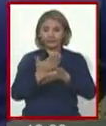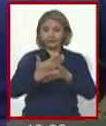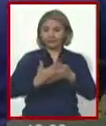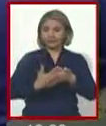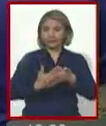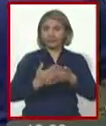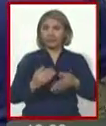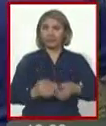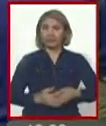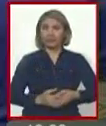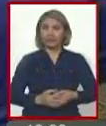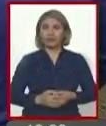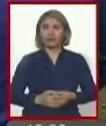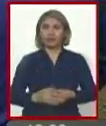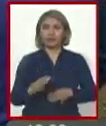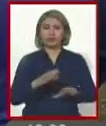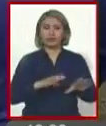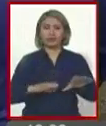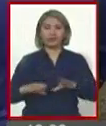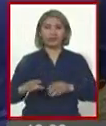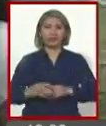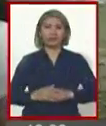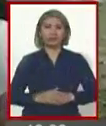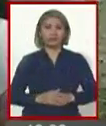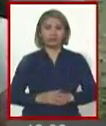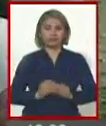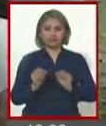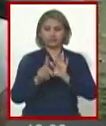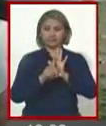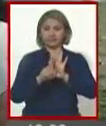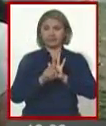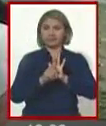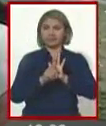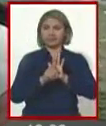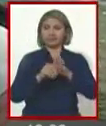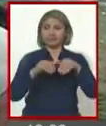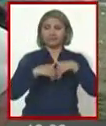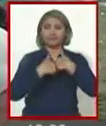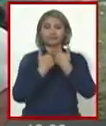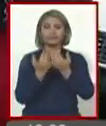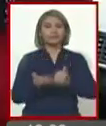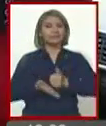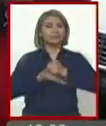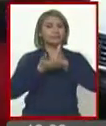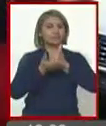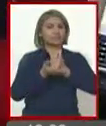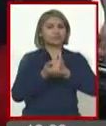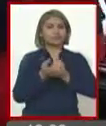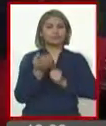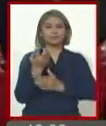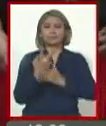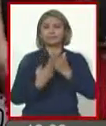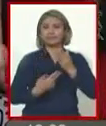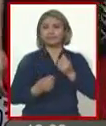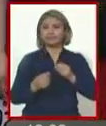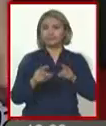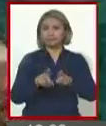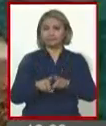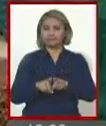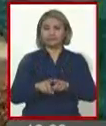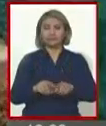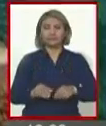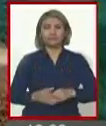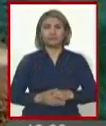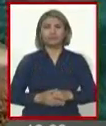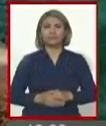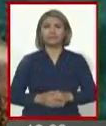mediante los actos legales para ver cómo se les puede ayudar a esta hermana, a esta